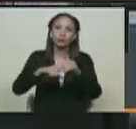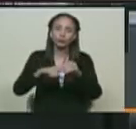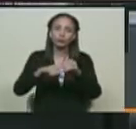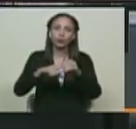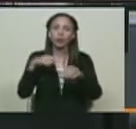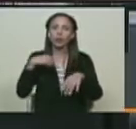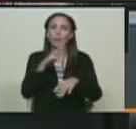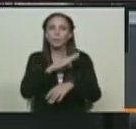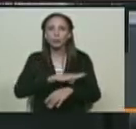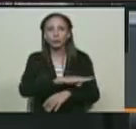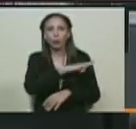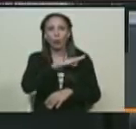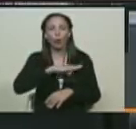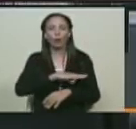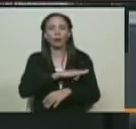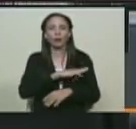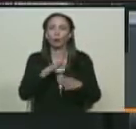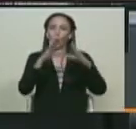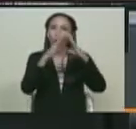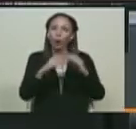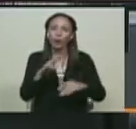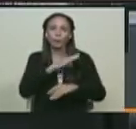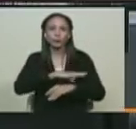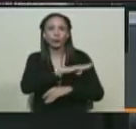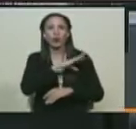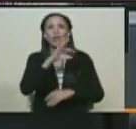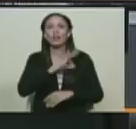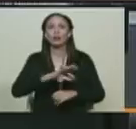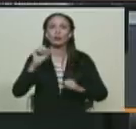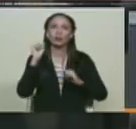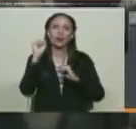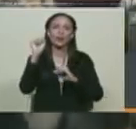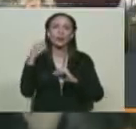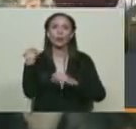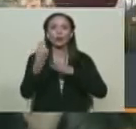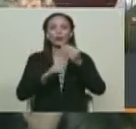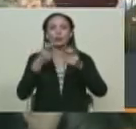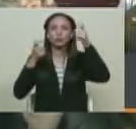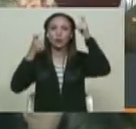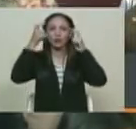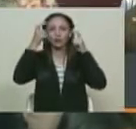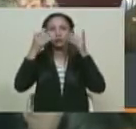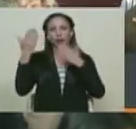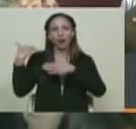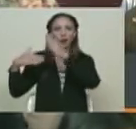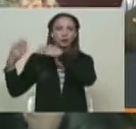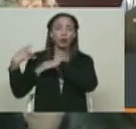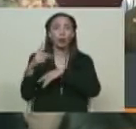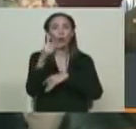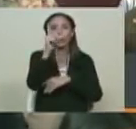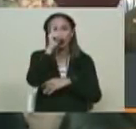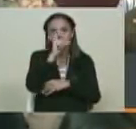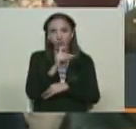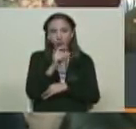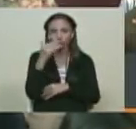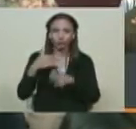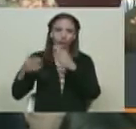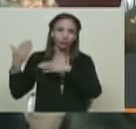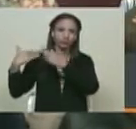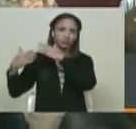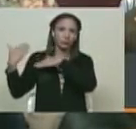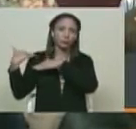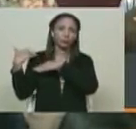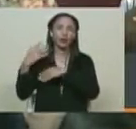de las misiones y grandes misiones socialistas creadas por el comandante Hugo Chávez. Hace un año, se inició